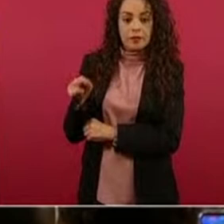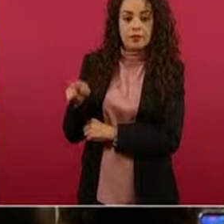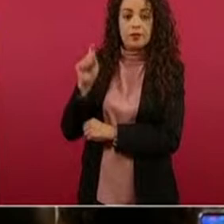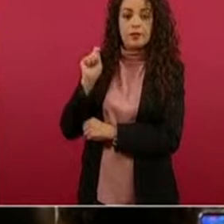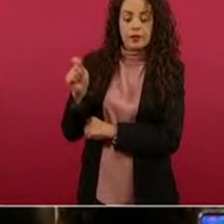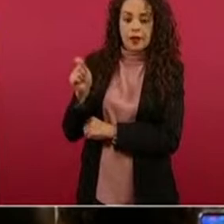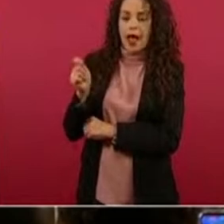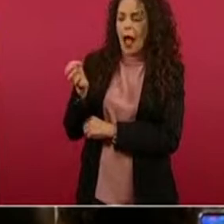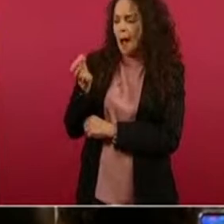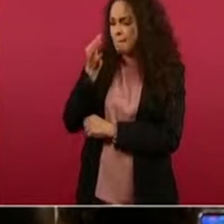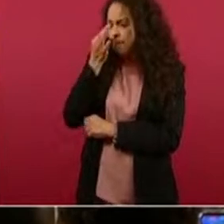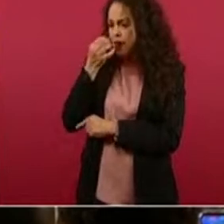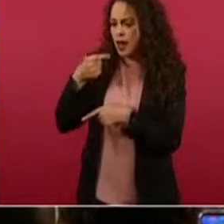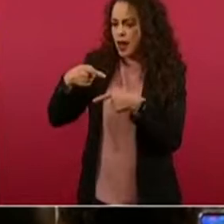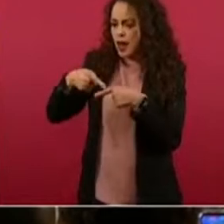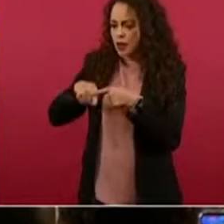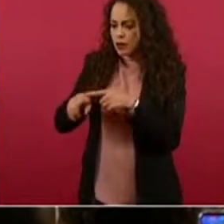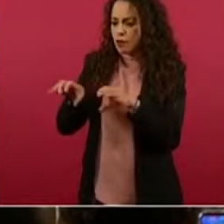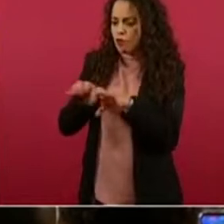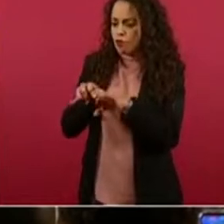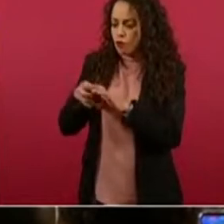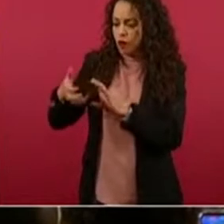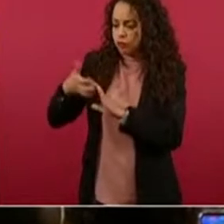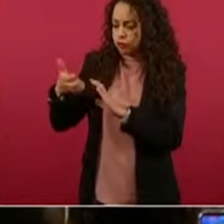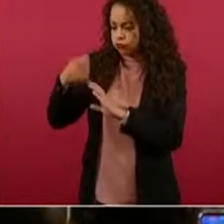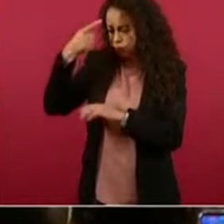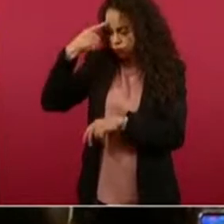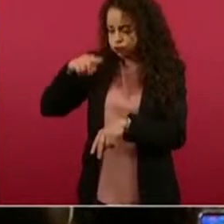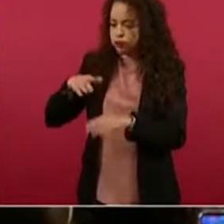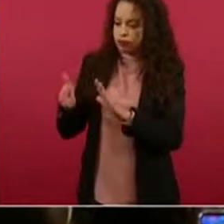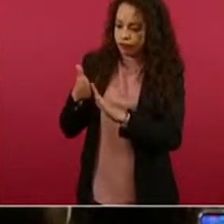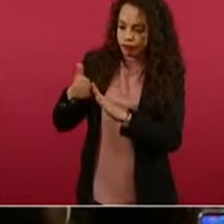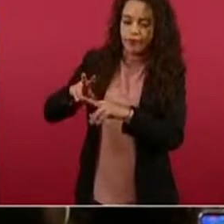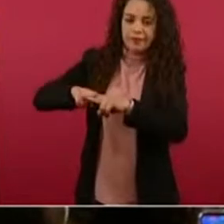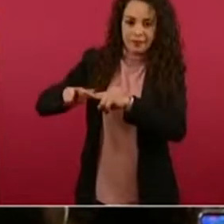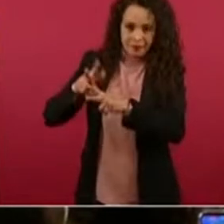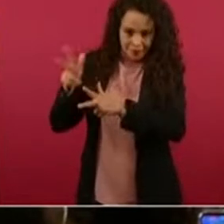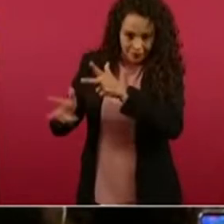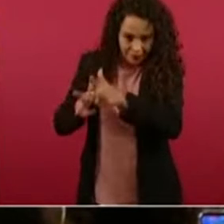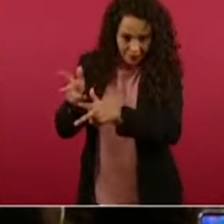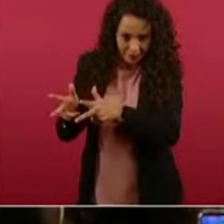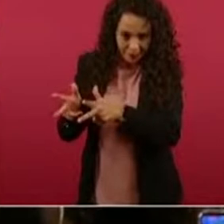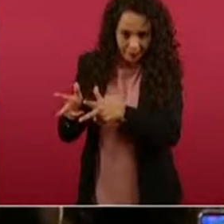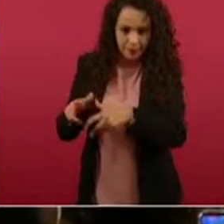del Tere May. Bueno, de aquí,